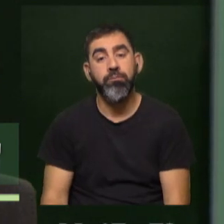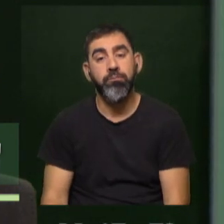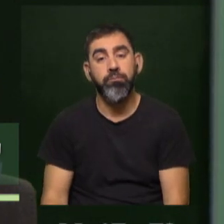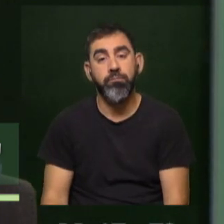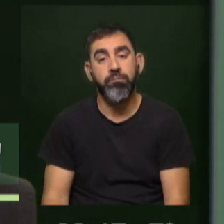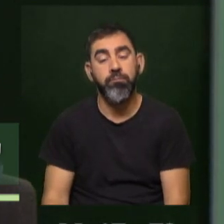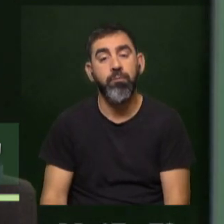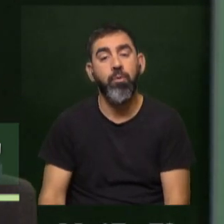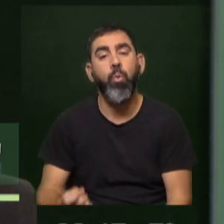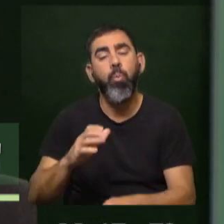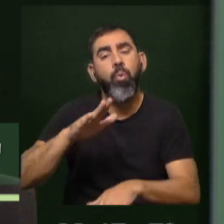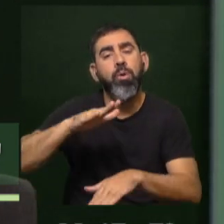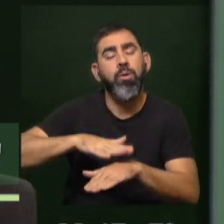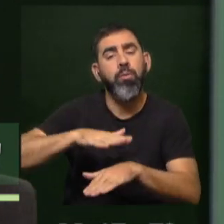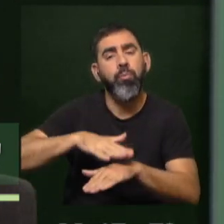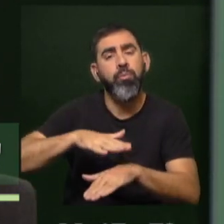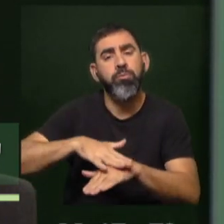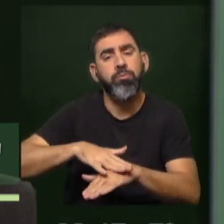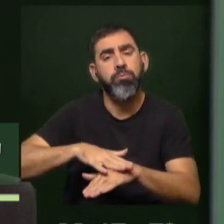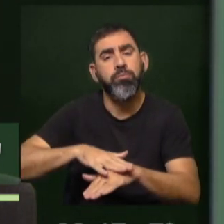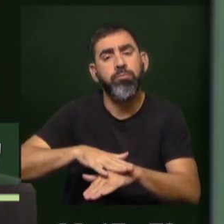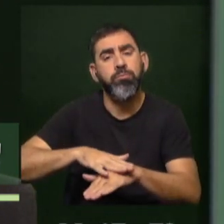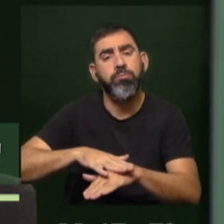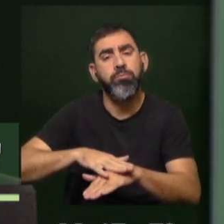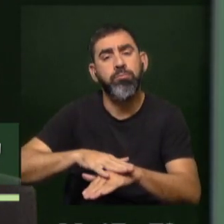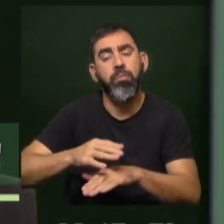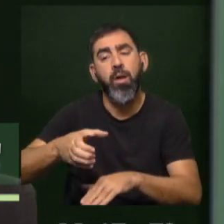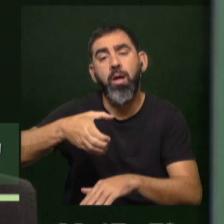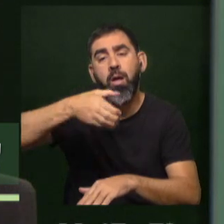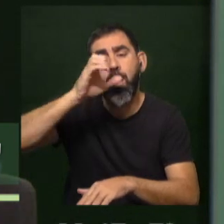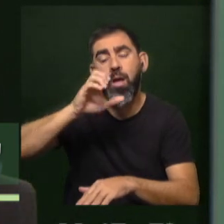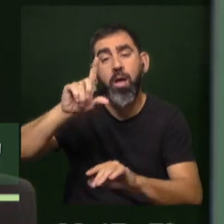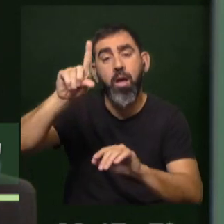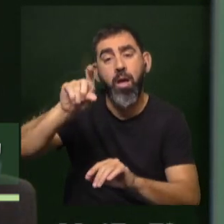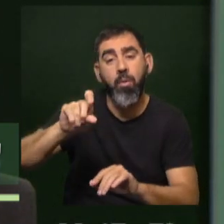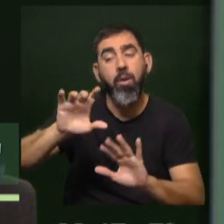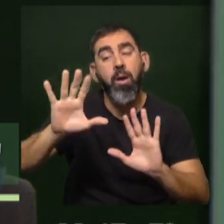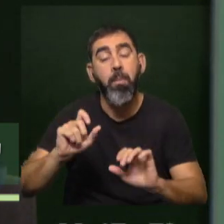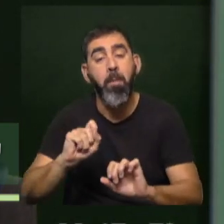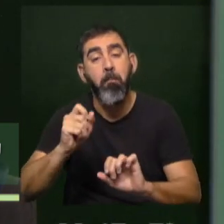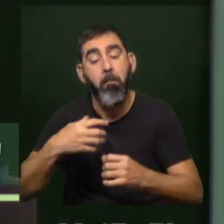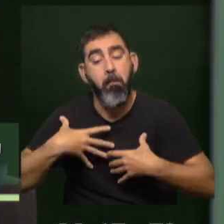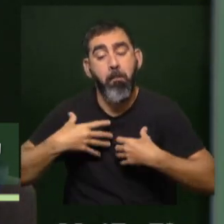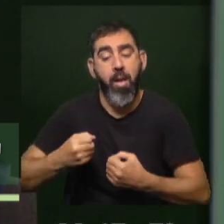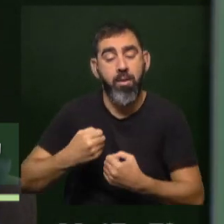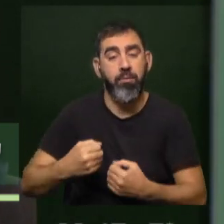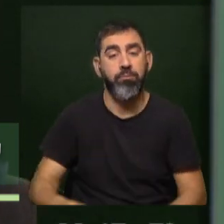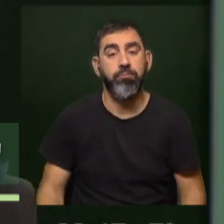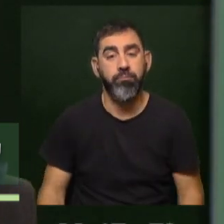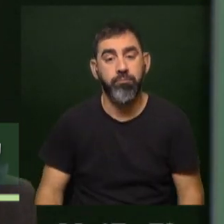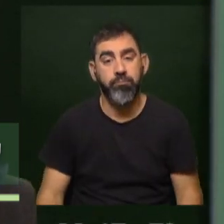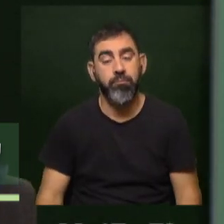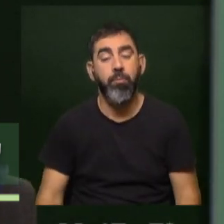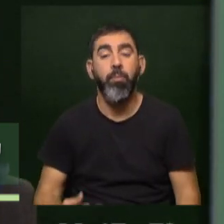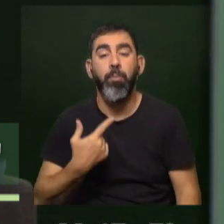o tiene responsabilidad en en habilitar a tomar un agua que que quizás hacía mal como decía en el caso de los